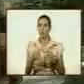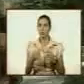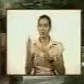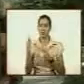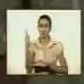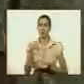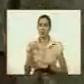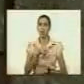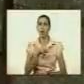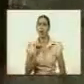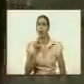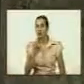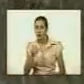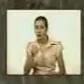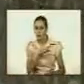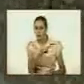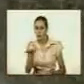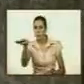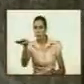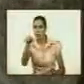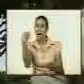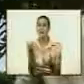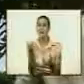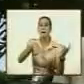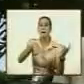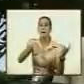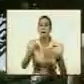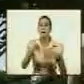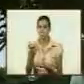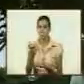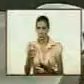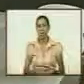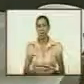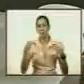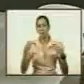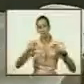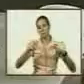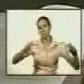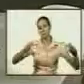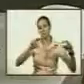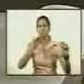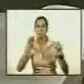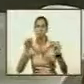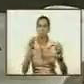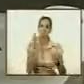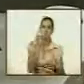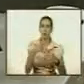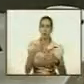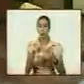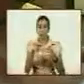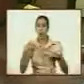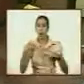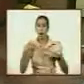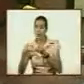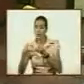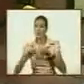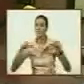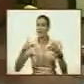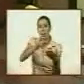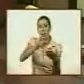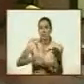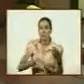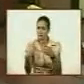de Lourdes, el recorrido en el tranvía culmina en el Paseo Bermúdez, espacio para la tertulia, en el Café Venezuela y la Sala de Lectura Paula Correa,